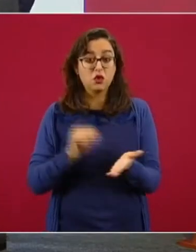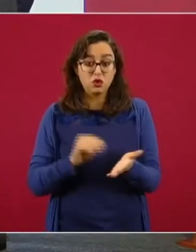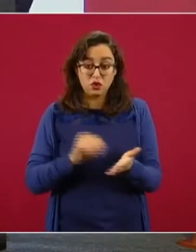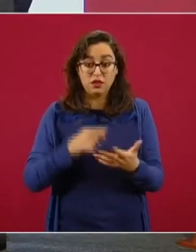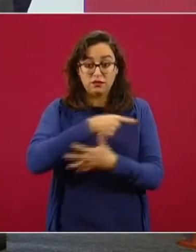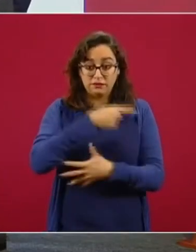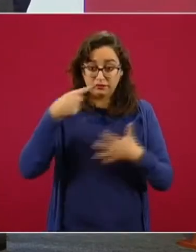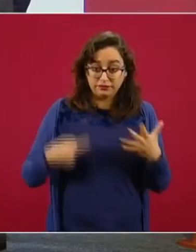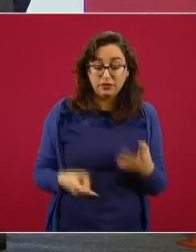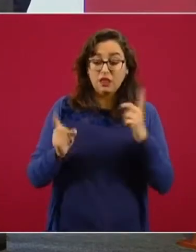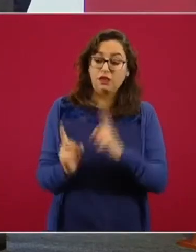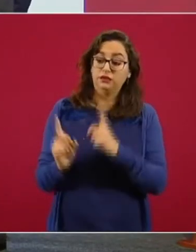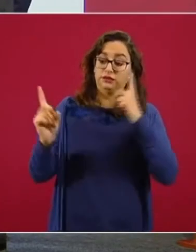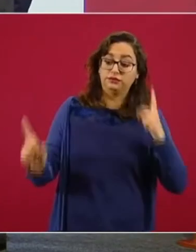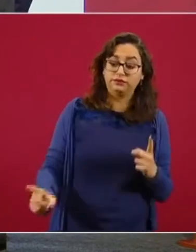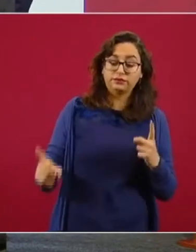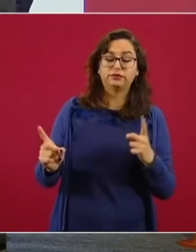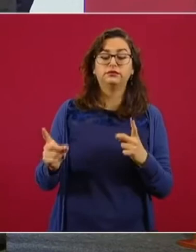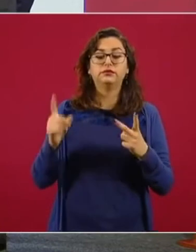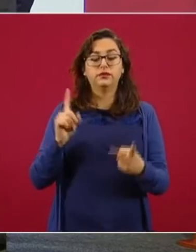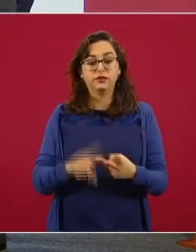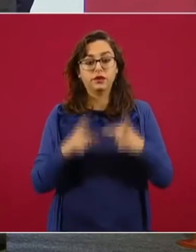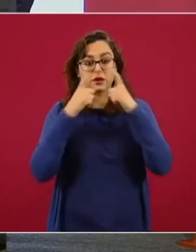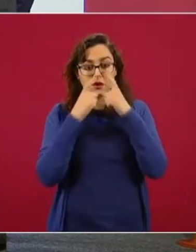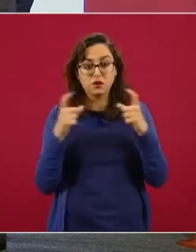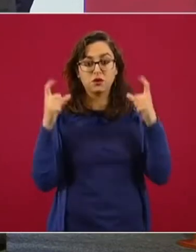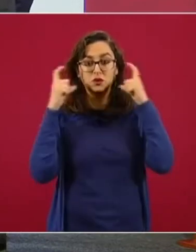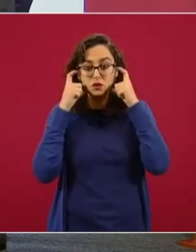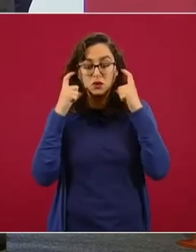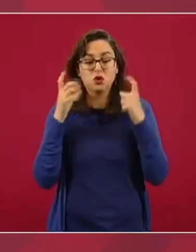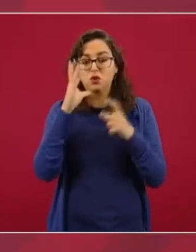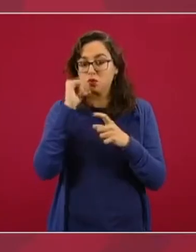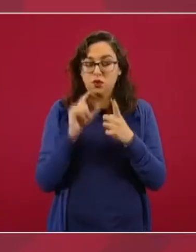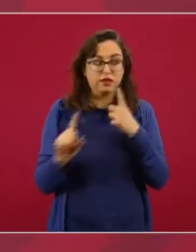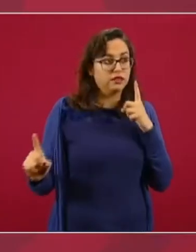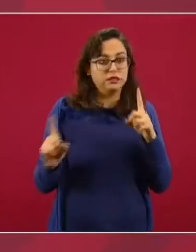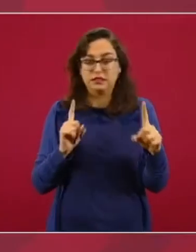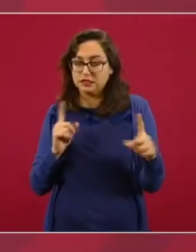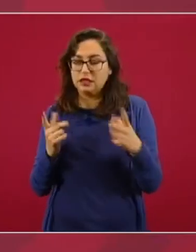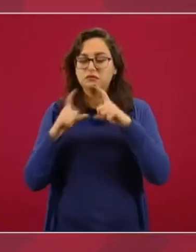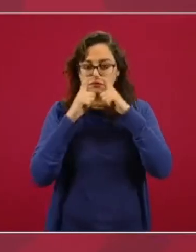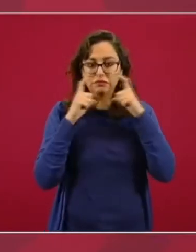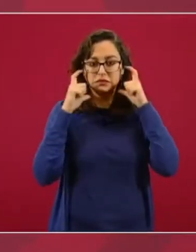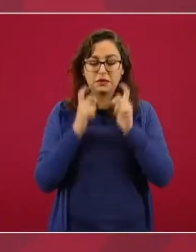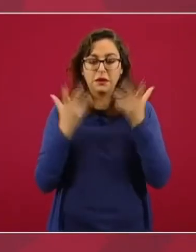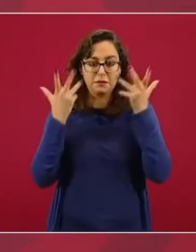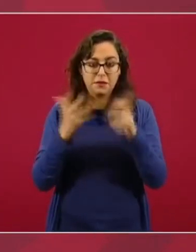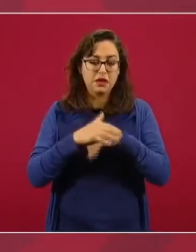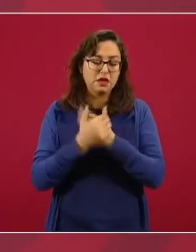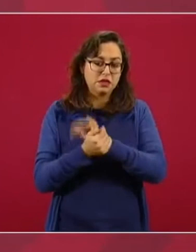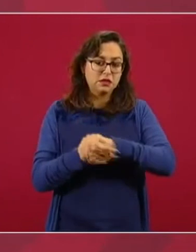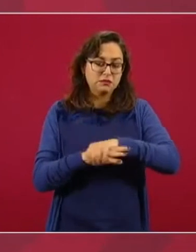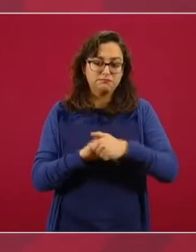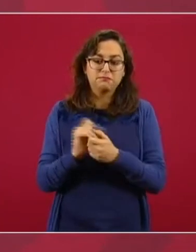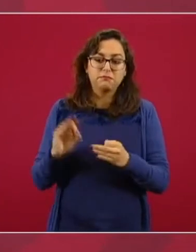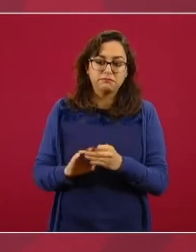sana distancia, utilizar su cubrebocas en espacios cerrados en donde no se puede conservar la sana distancia, lavarse las manos repetidamente y